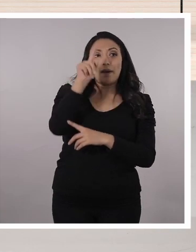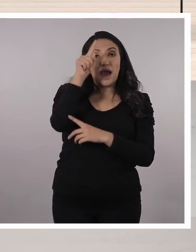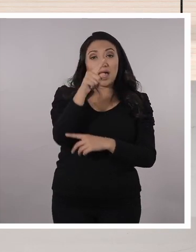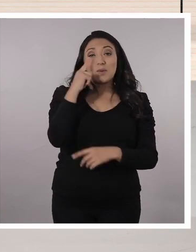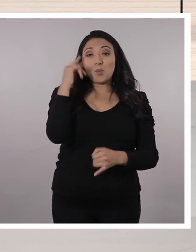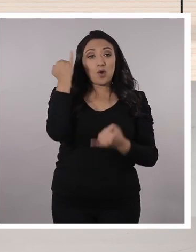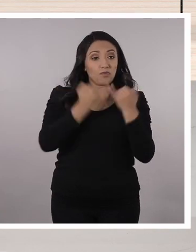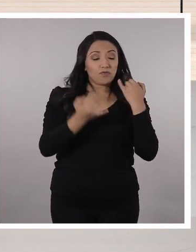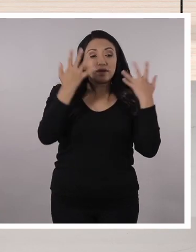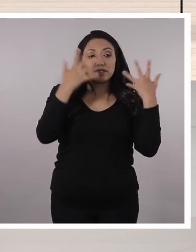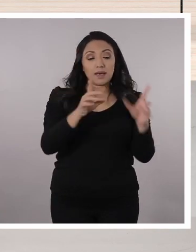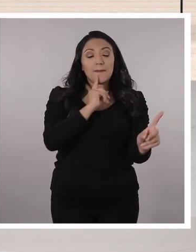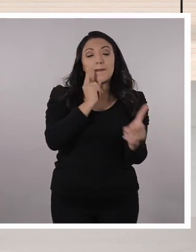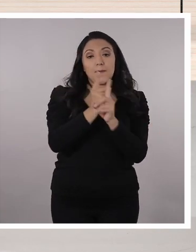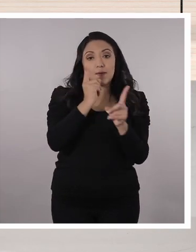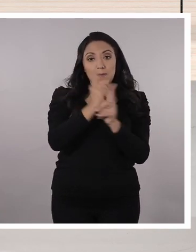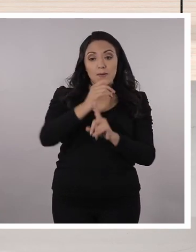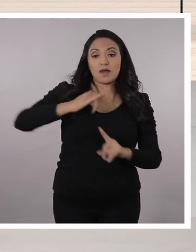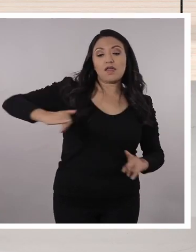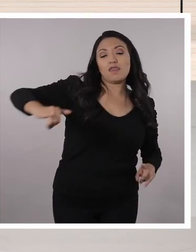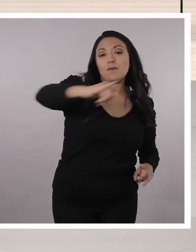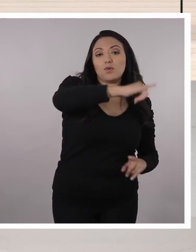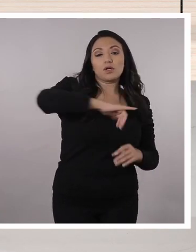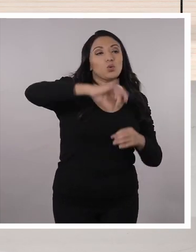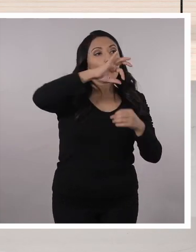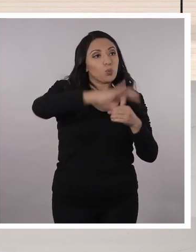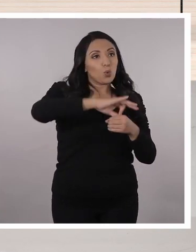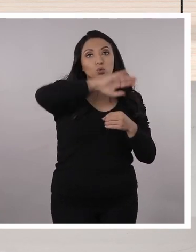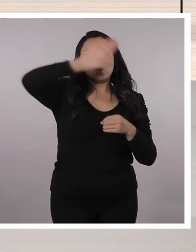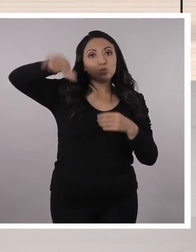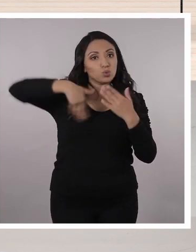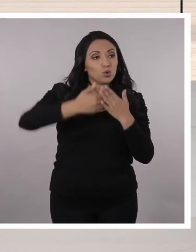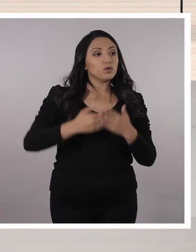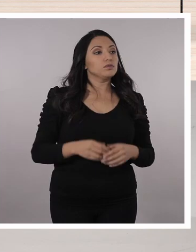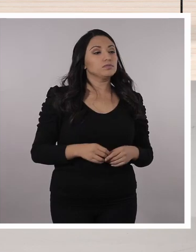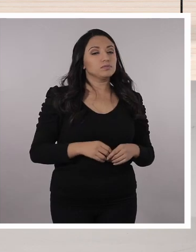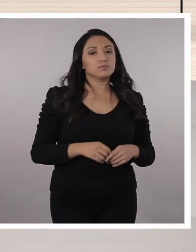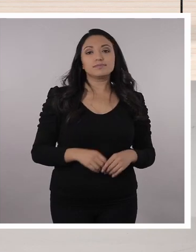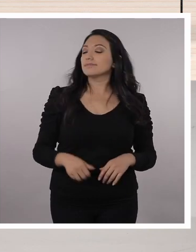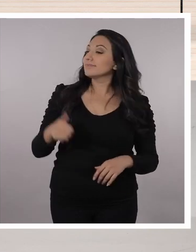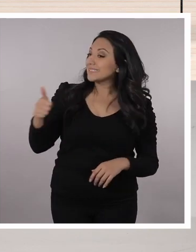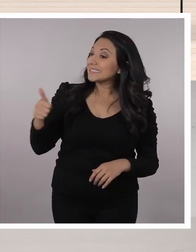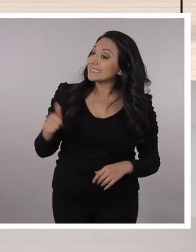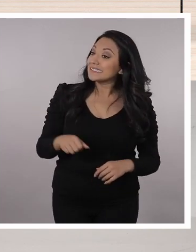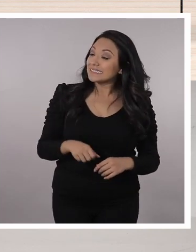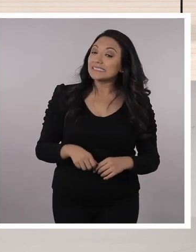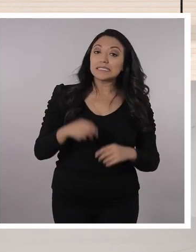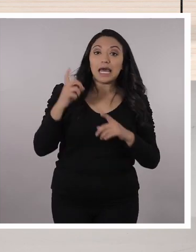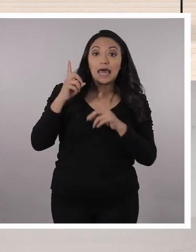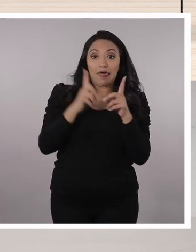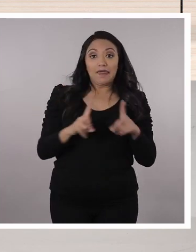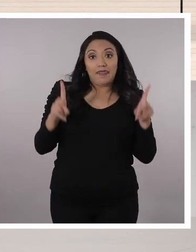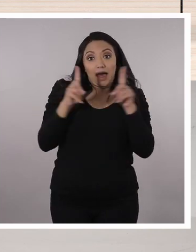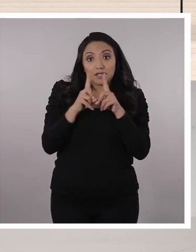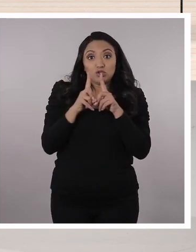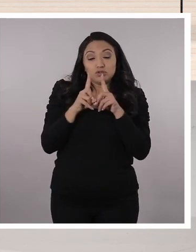1789, donde por fin se pudo hacer y generar la idea del voto universal. Perfecto, muy bien, Nelly. En este caso, Nelly nos ha ayudado con